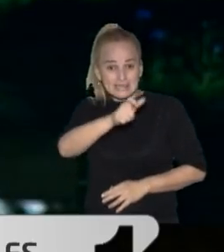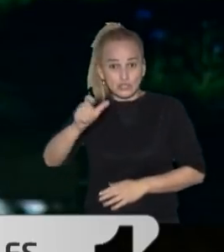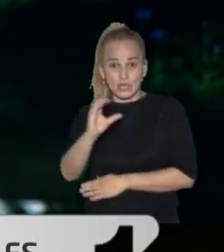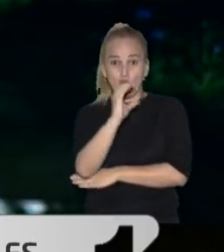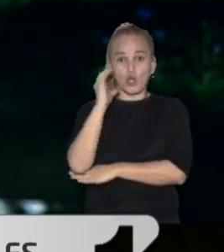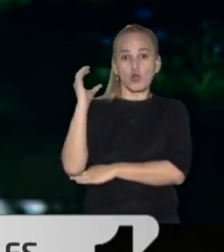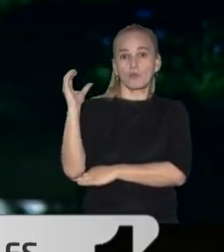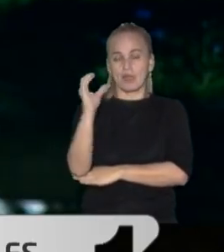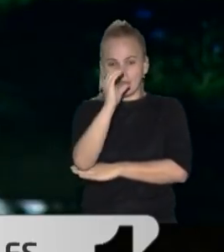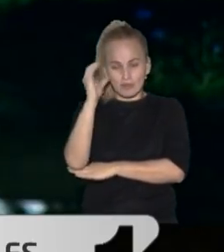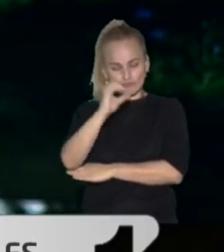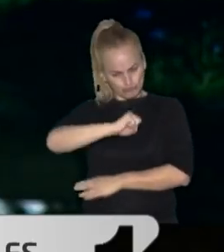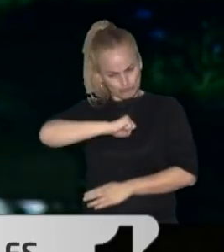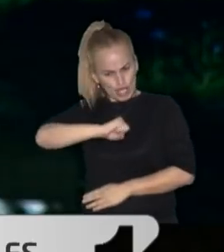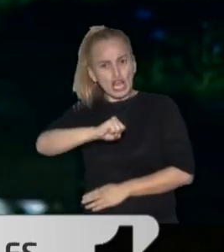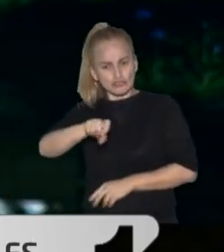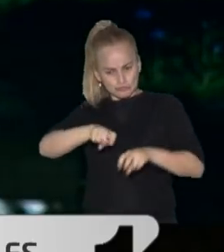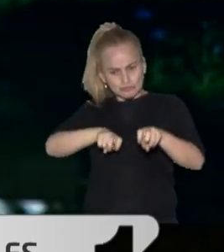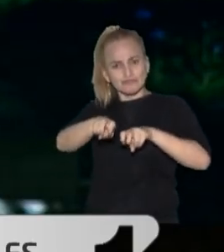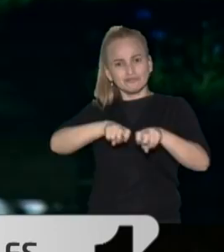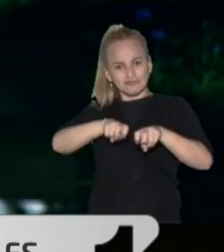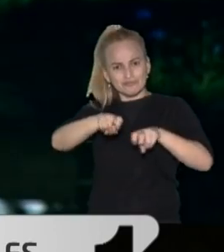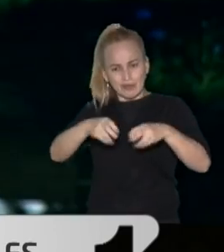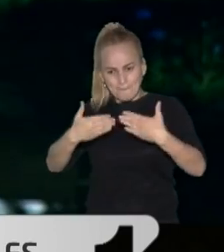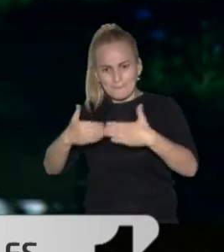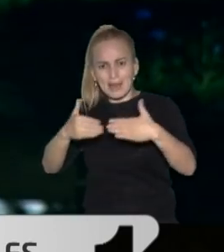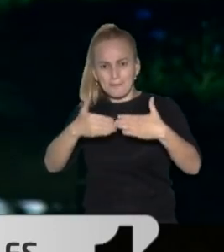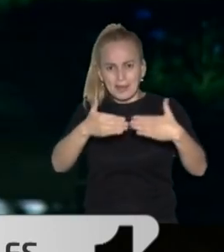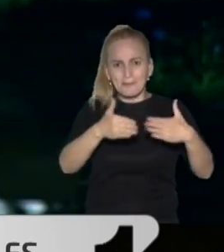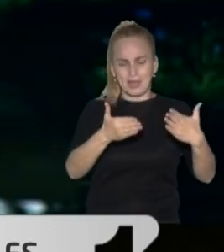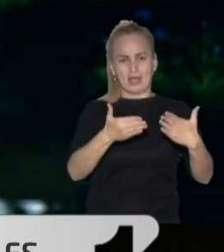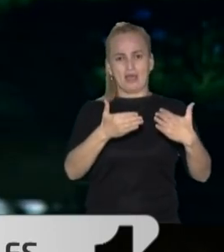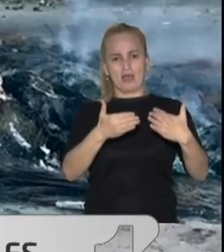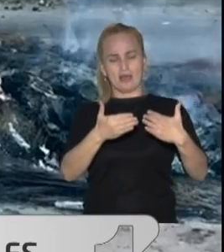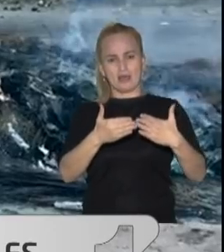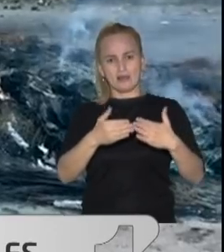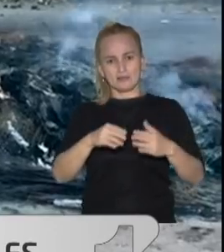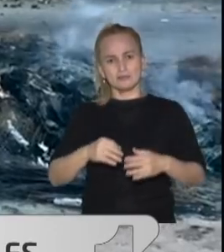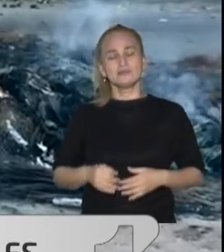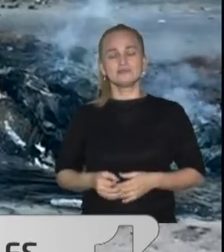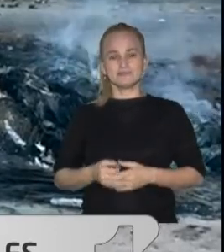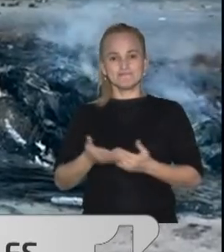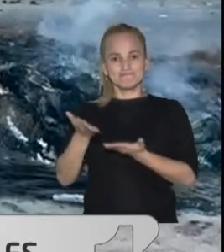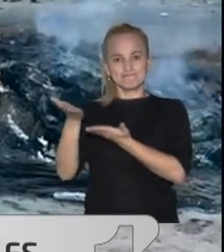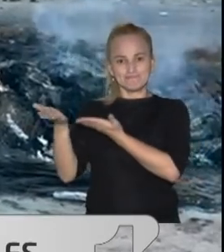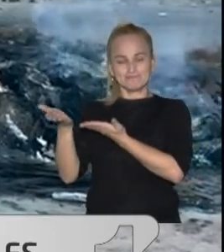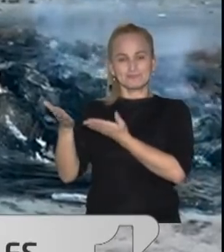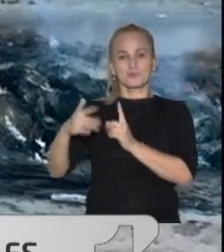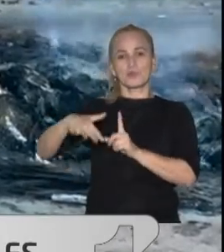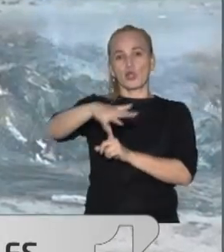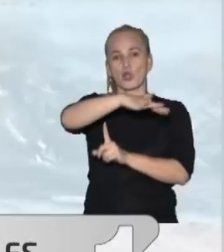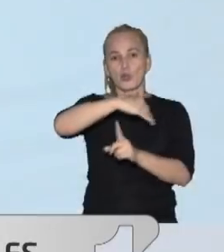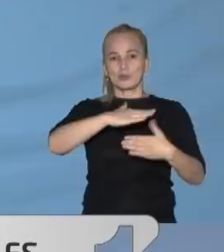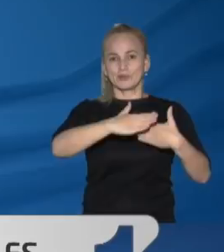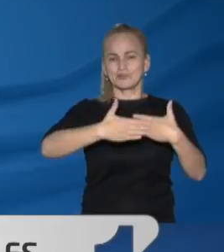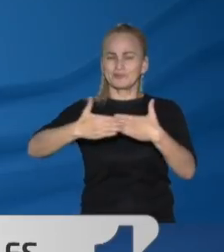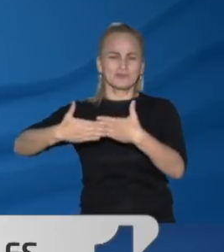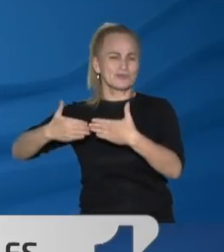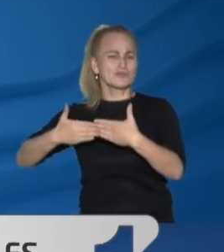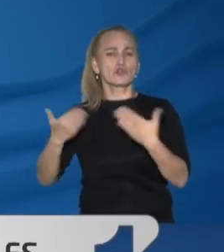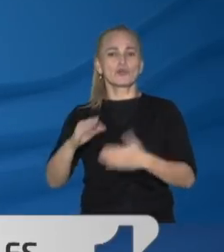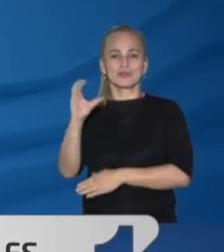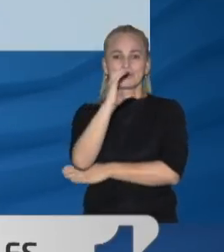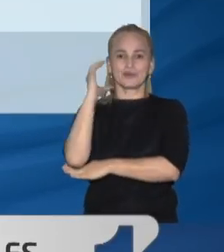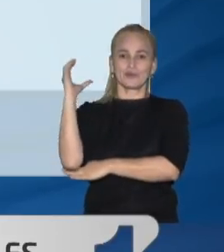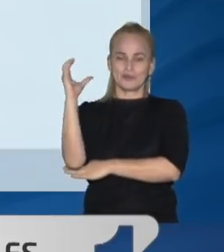colombianos recuperar la movilidad, recuperar el bienestar. Así está el panorama en cuanto a bloqueos permanentes en el